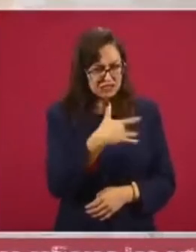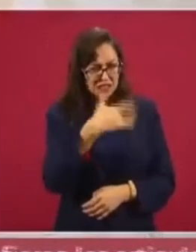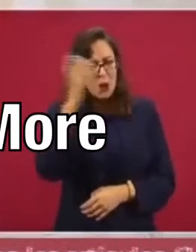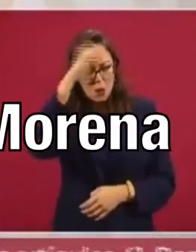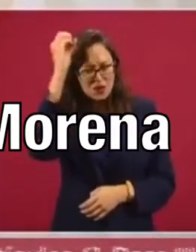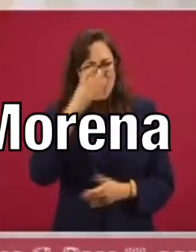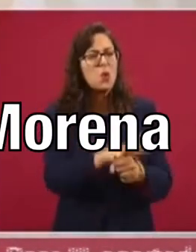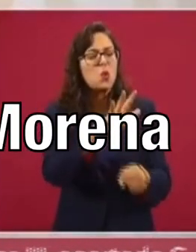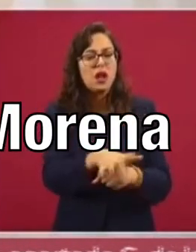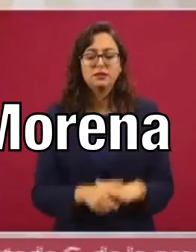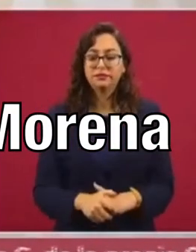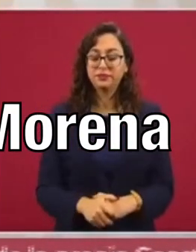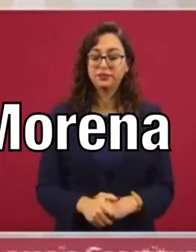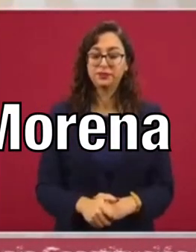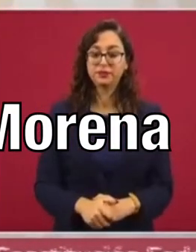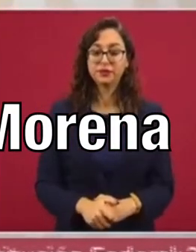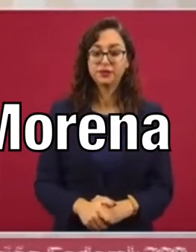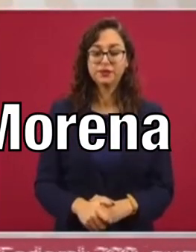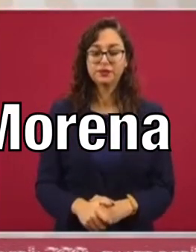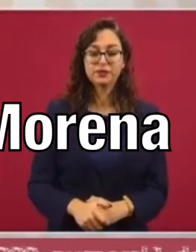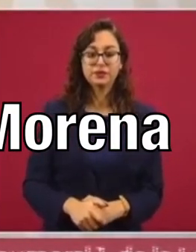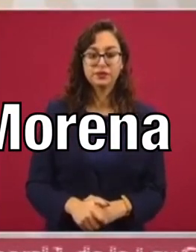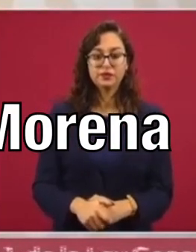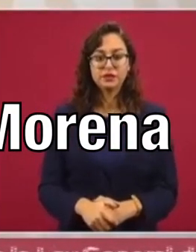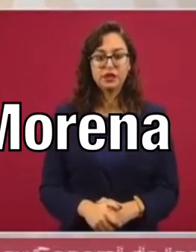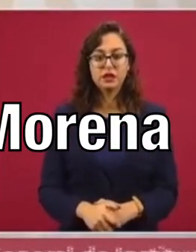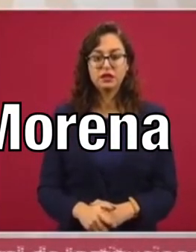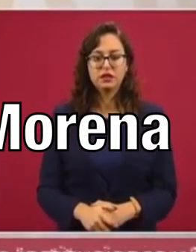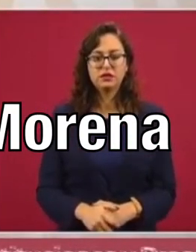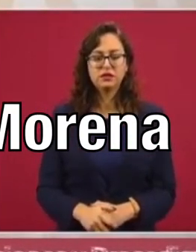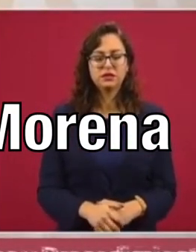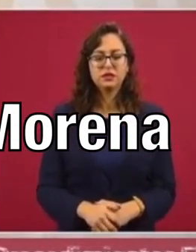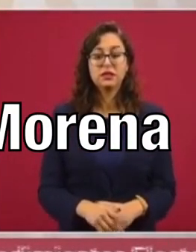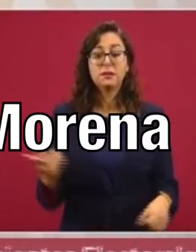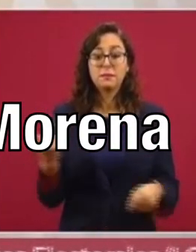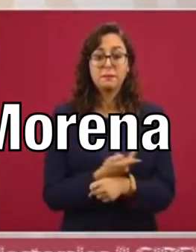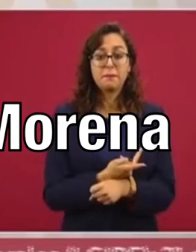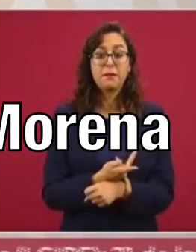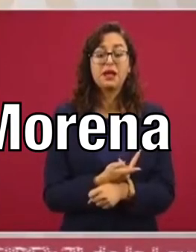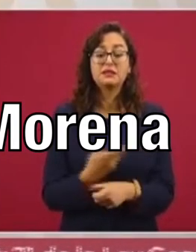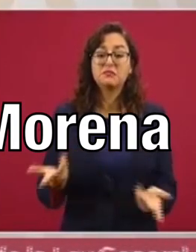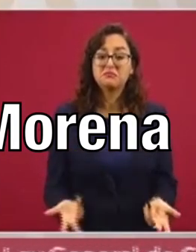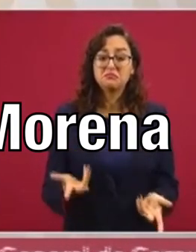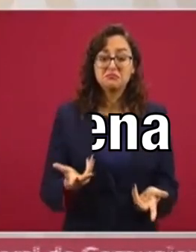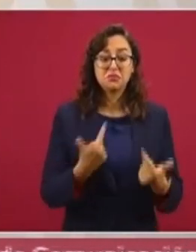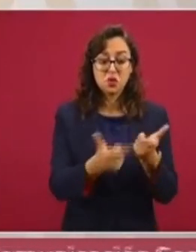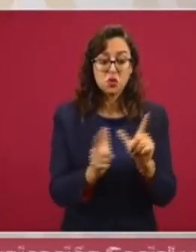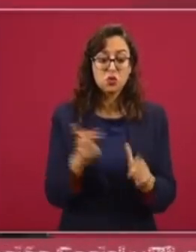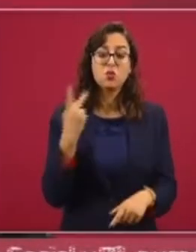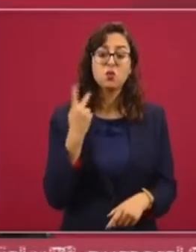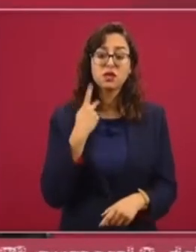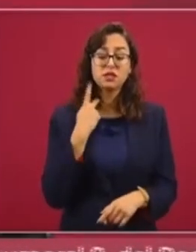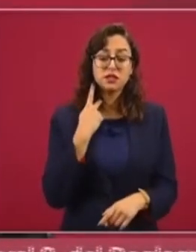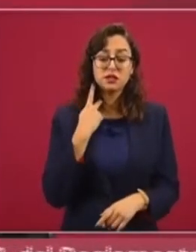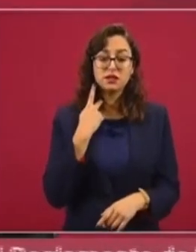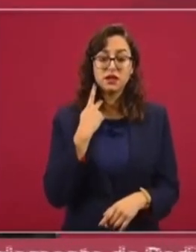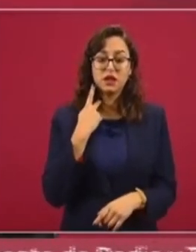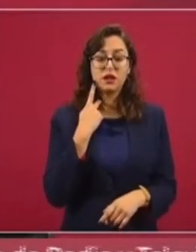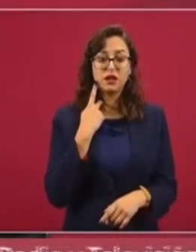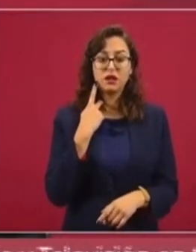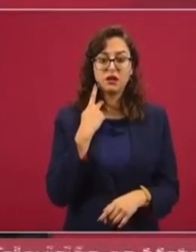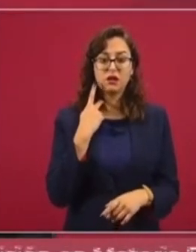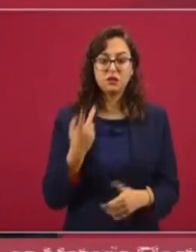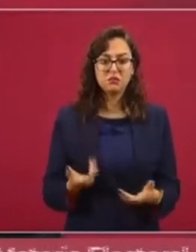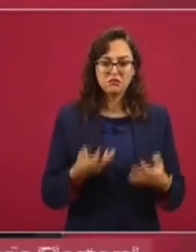hay procesos de transformación que se lleva a cabo a partir de que un partido se